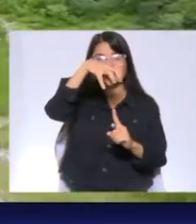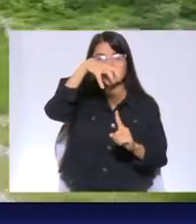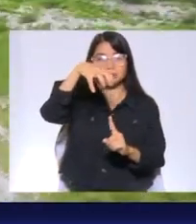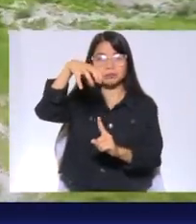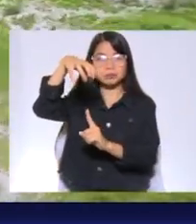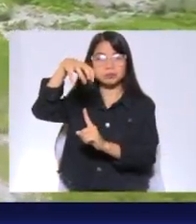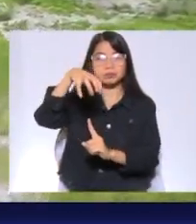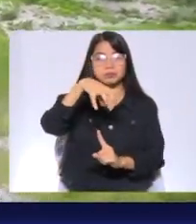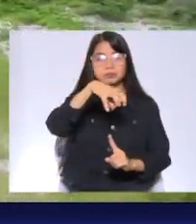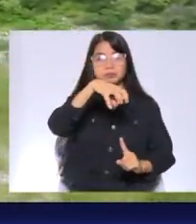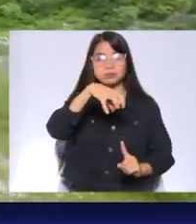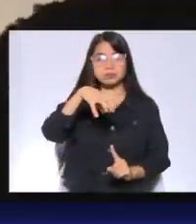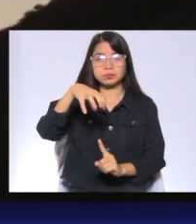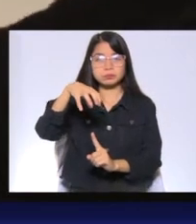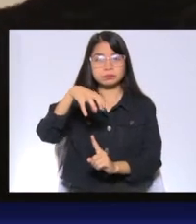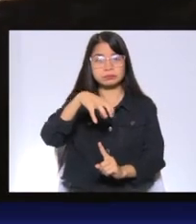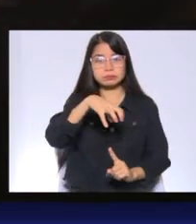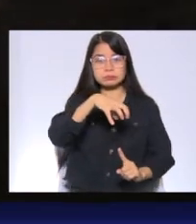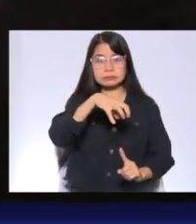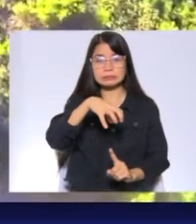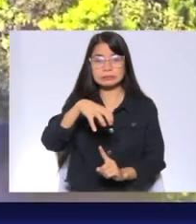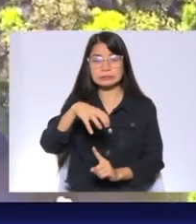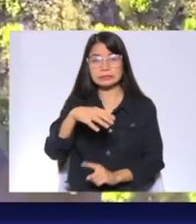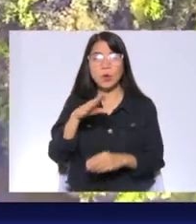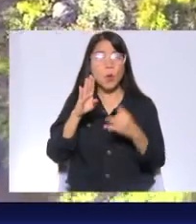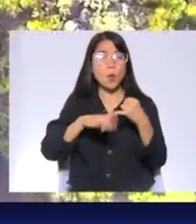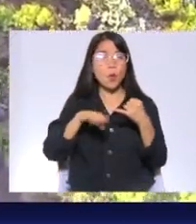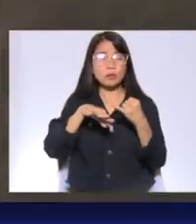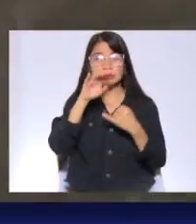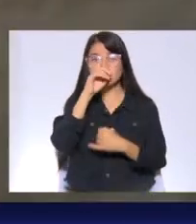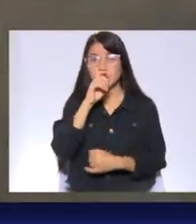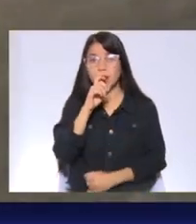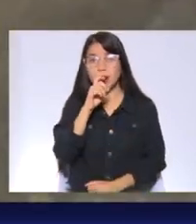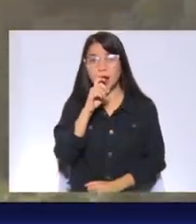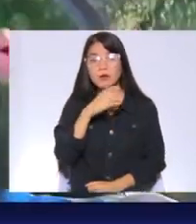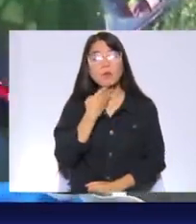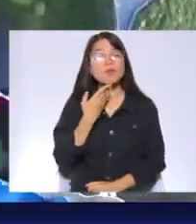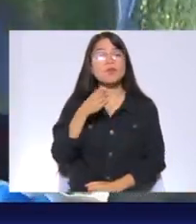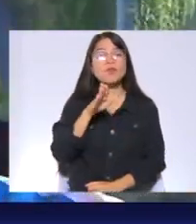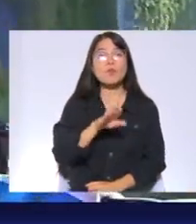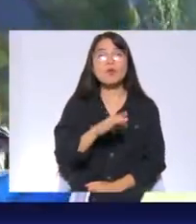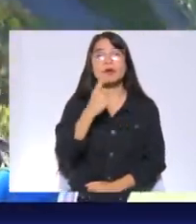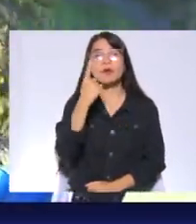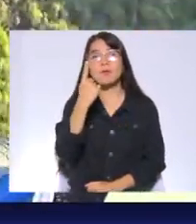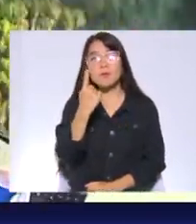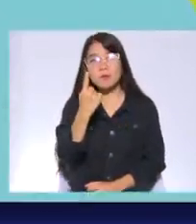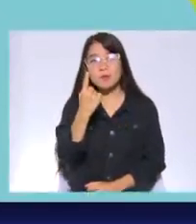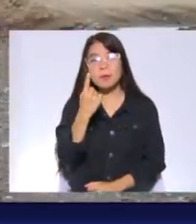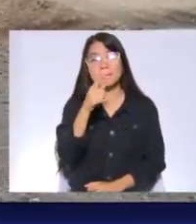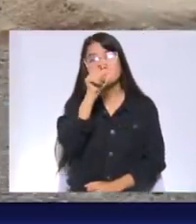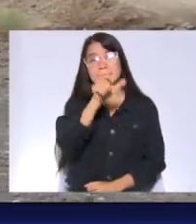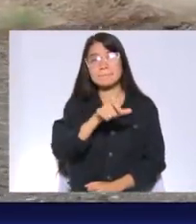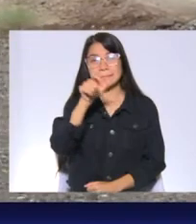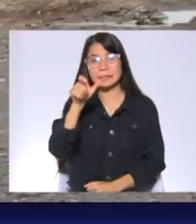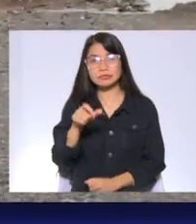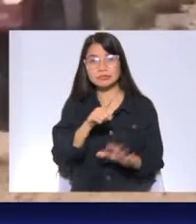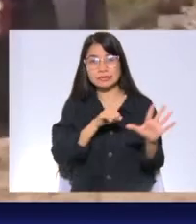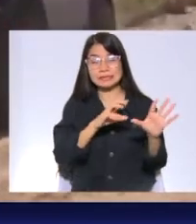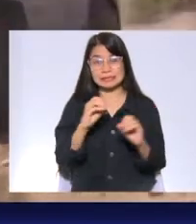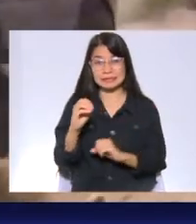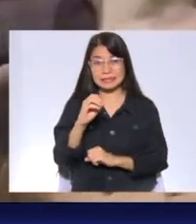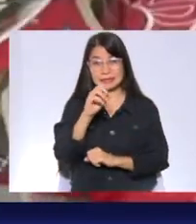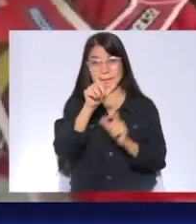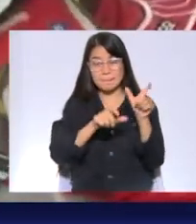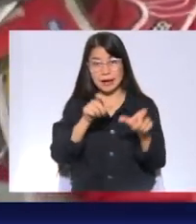bien. De hecho, en los últimos años se estima que ha muerto uno de cada 60 participantes. Rally Dakar.